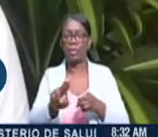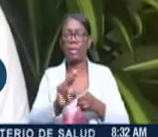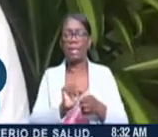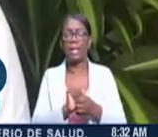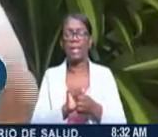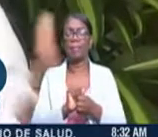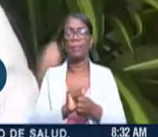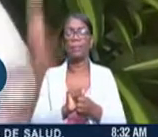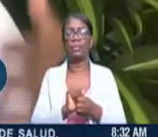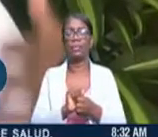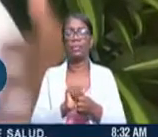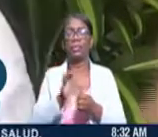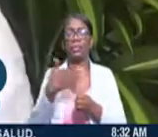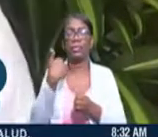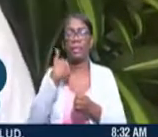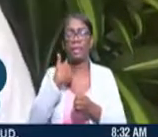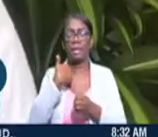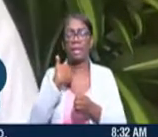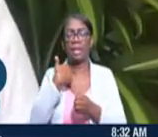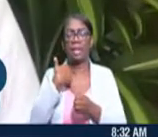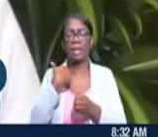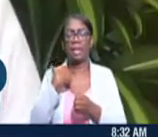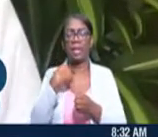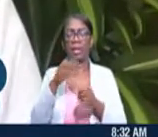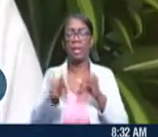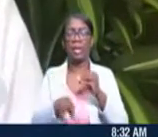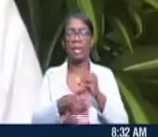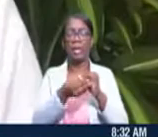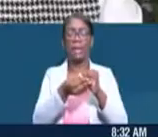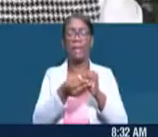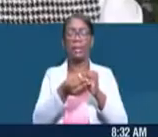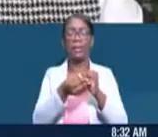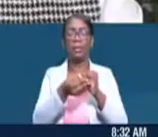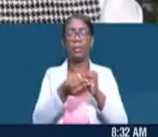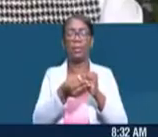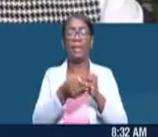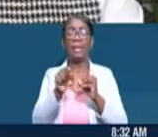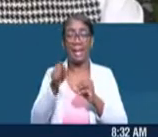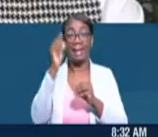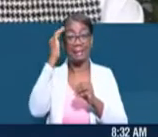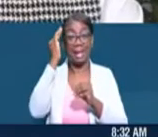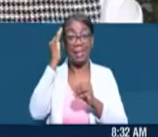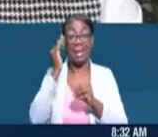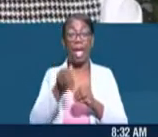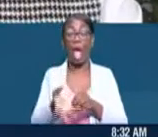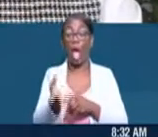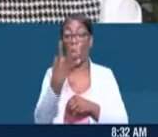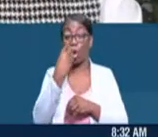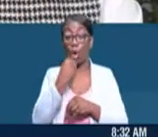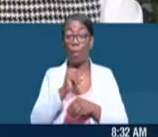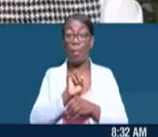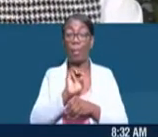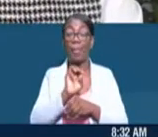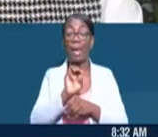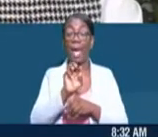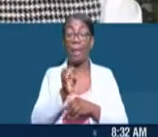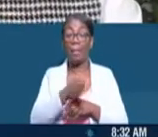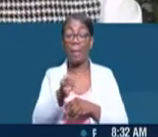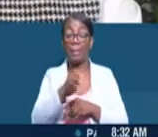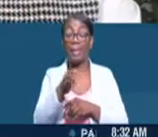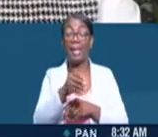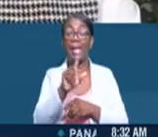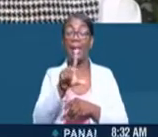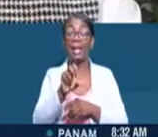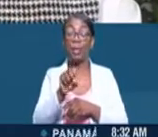para tener un valor agregado. Flor, así que bueno, ya saben, coman pez león, si lo ven en un restaurante, pídanlo,